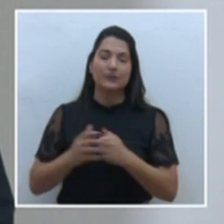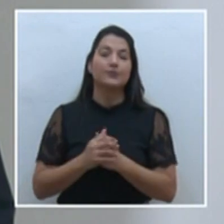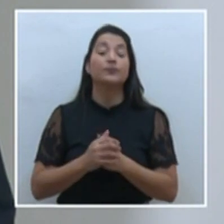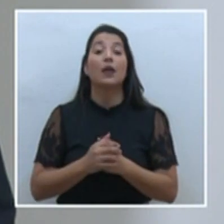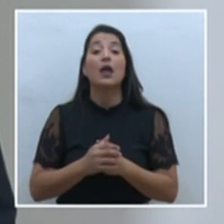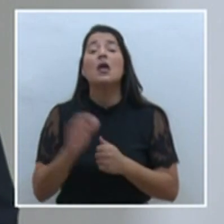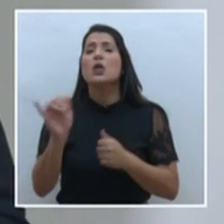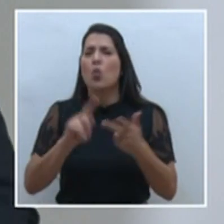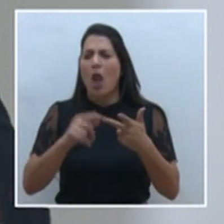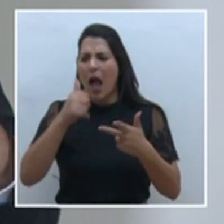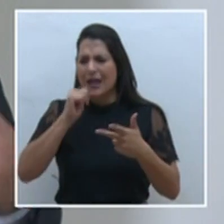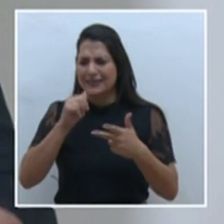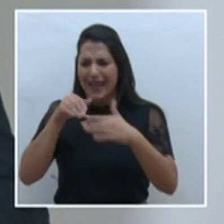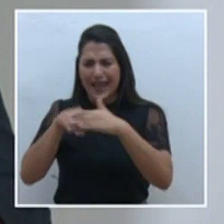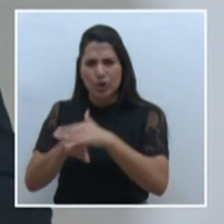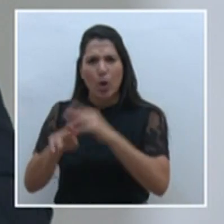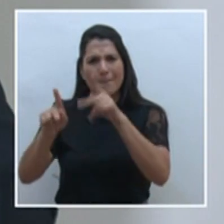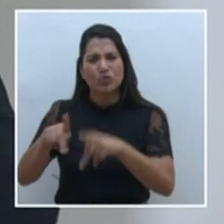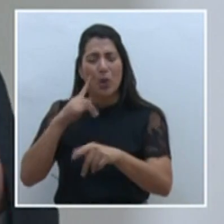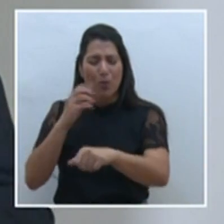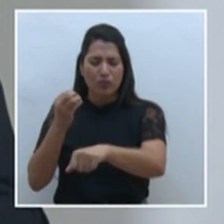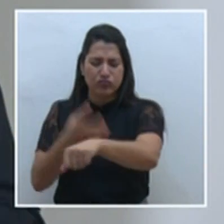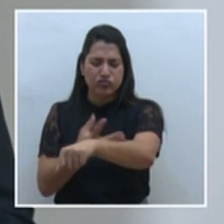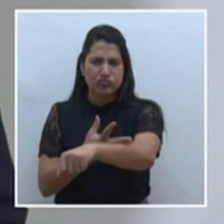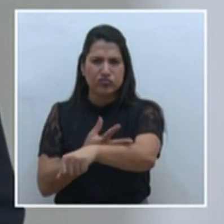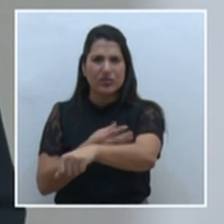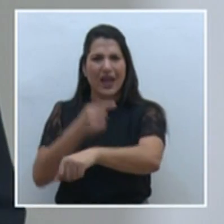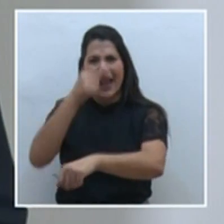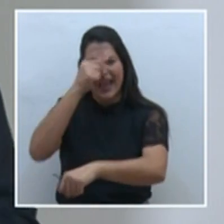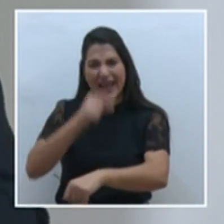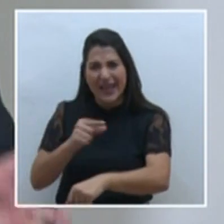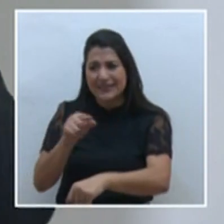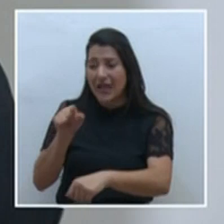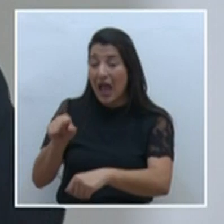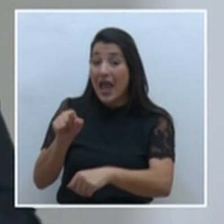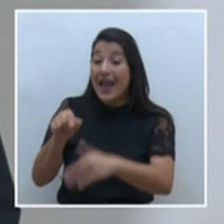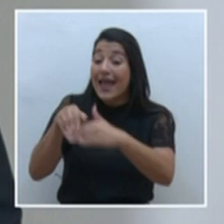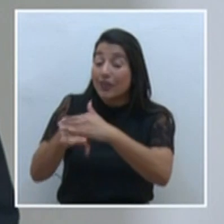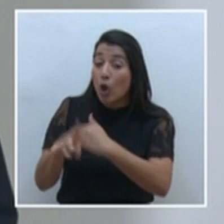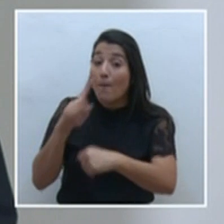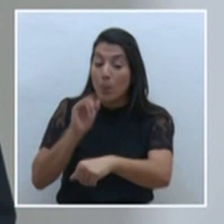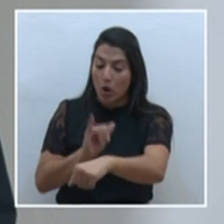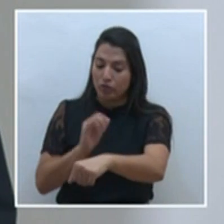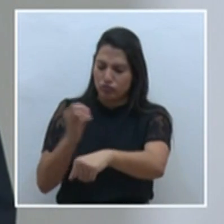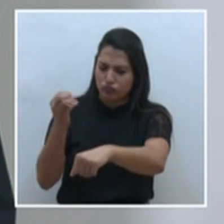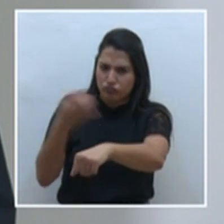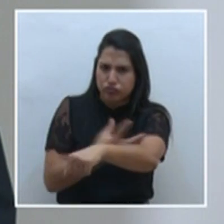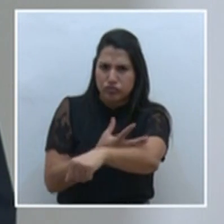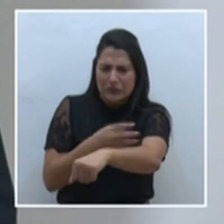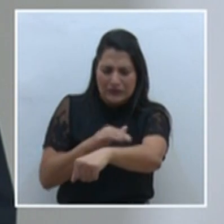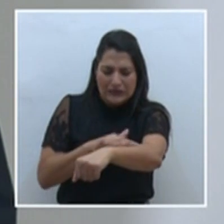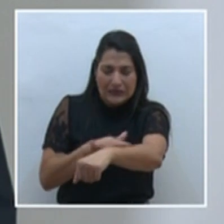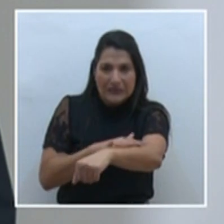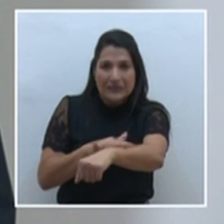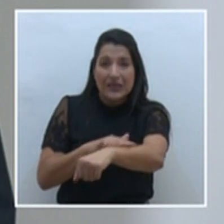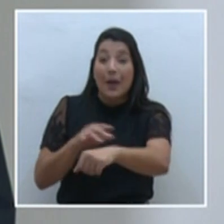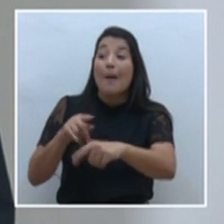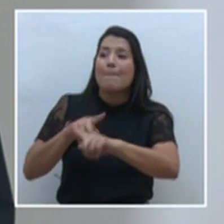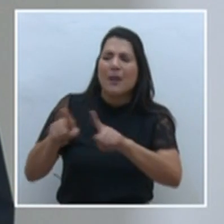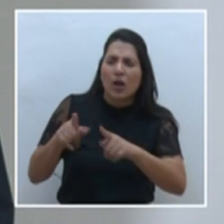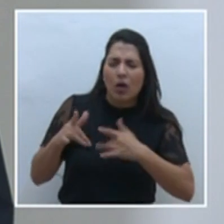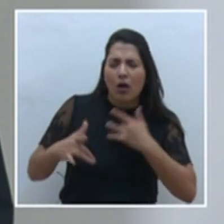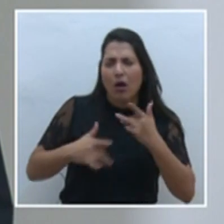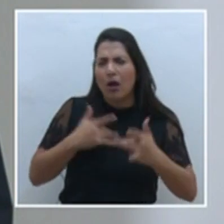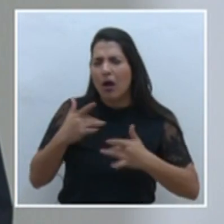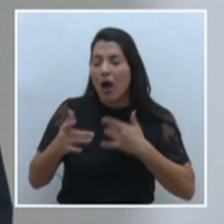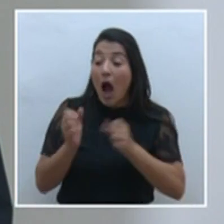ni siquiera por COVID, comenzó con síntomas respiratorios, se le tomó la muestra, dio positivo y se hace un barrido epidemiológico. Es algo